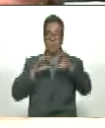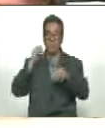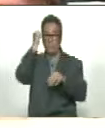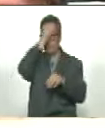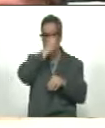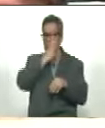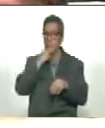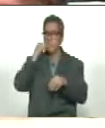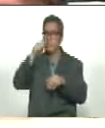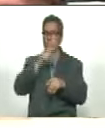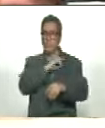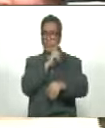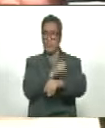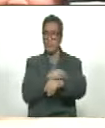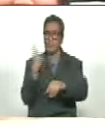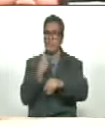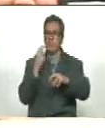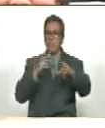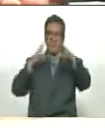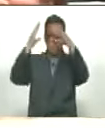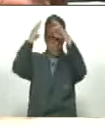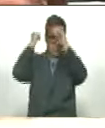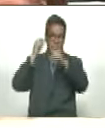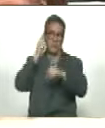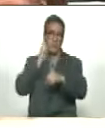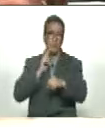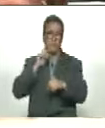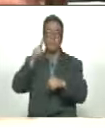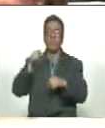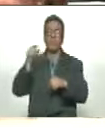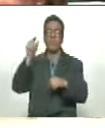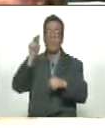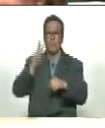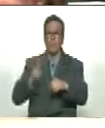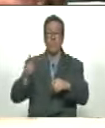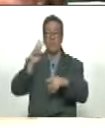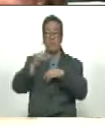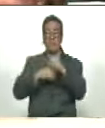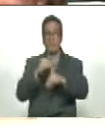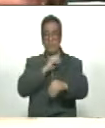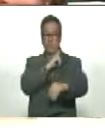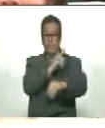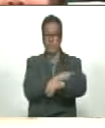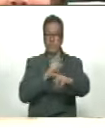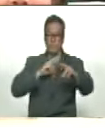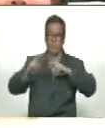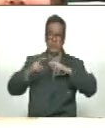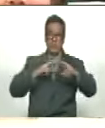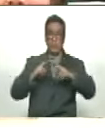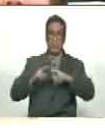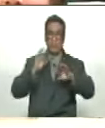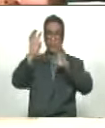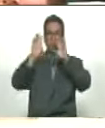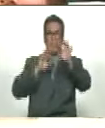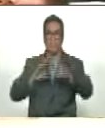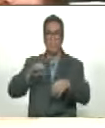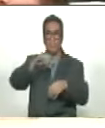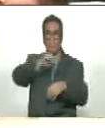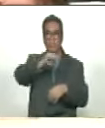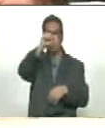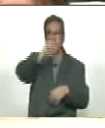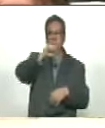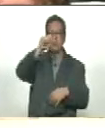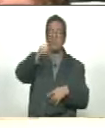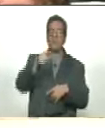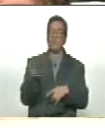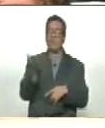África, en el fortalecimiento no solo de la diplomacia bolivariana, sino también el fortalecimiento de las relaciones con los países sur-sur.